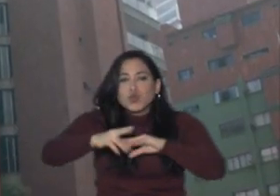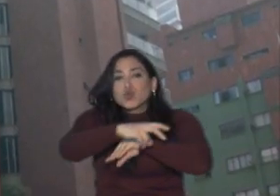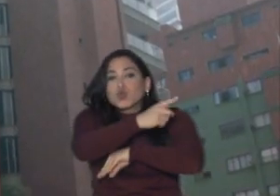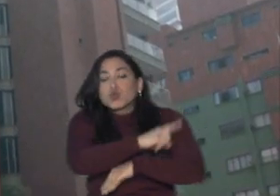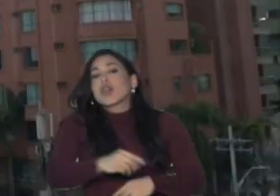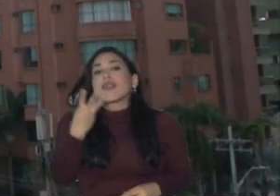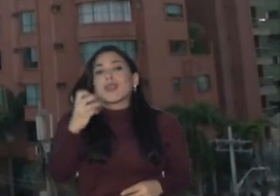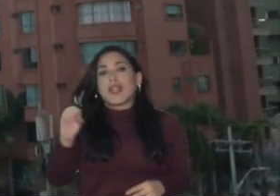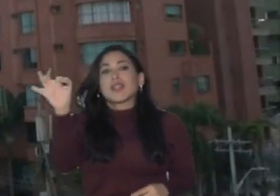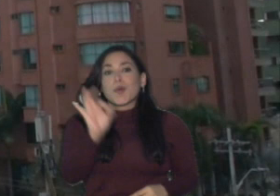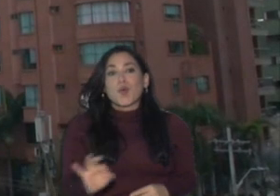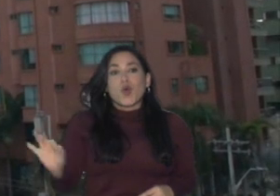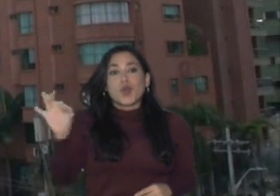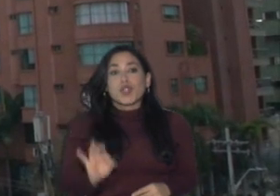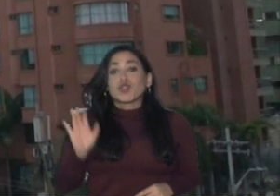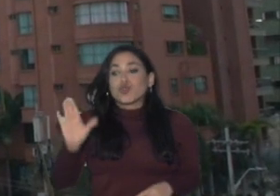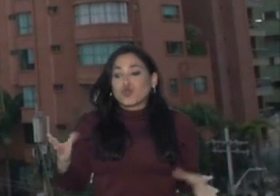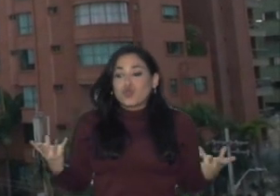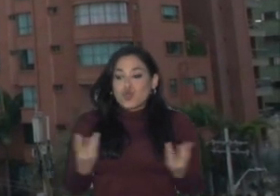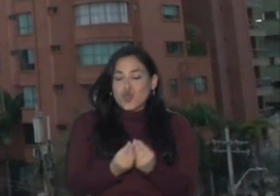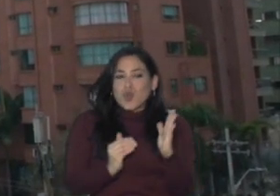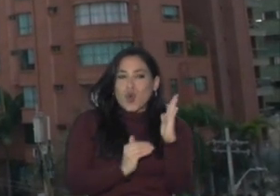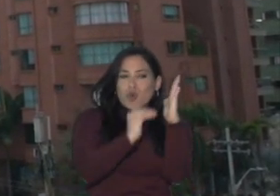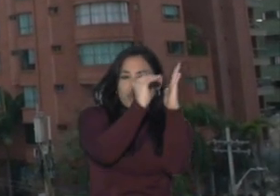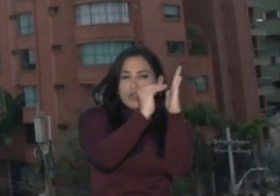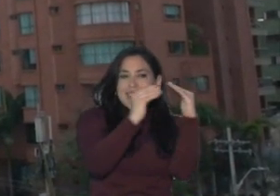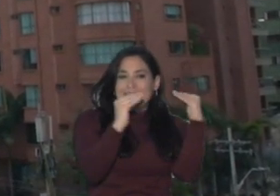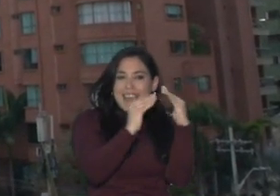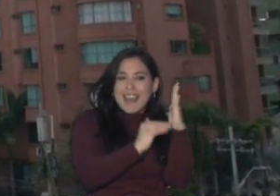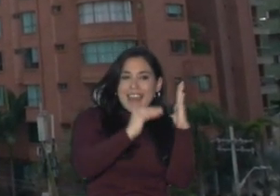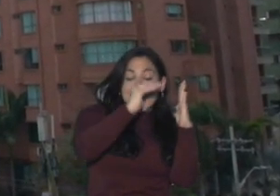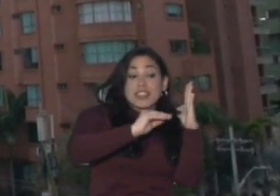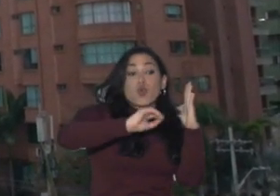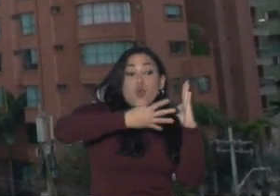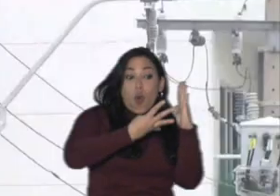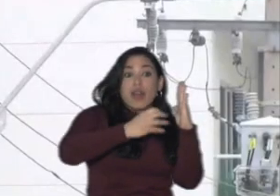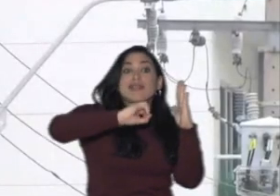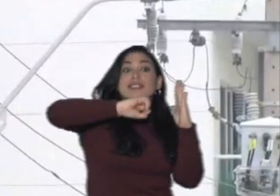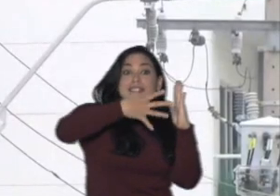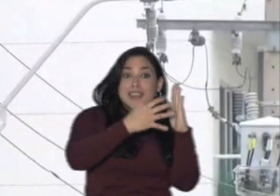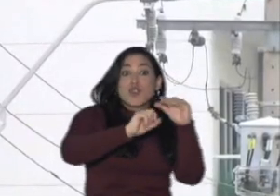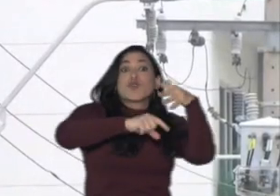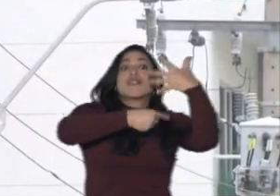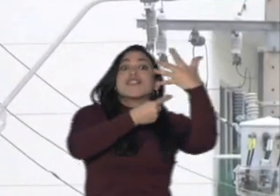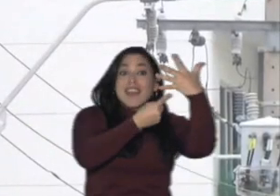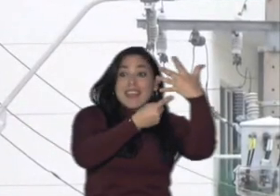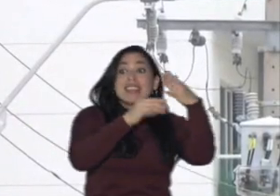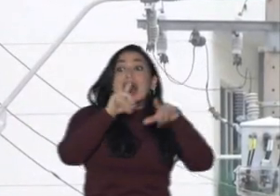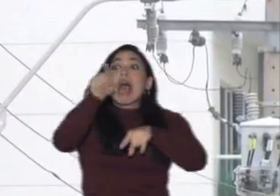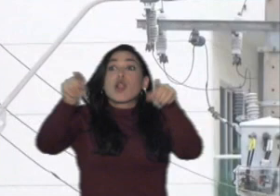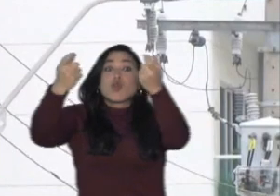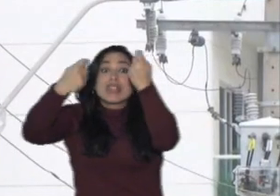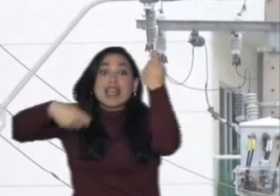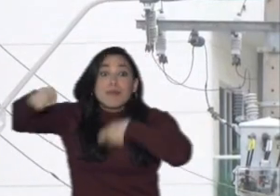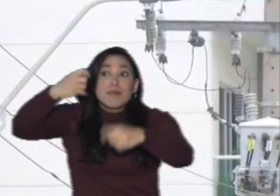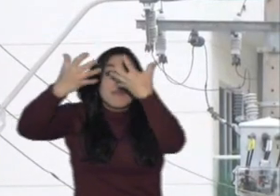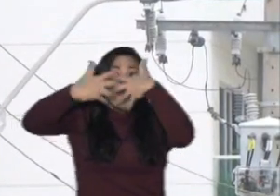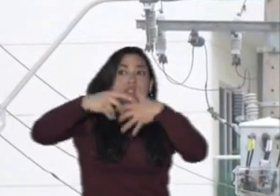el 30% corresponde a estratos arriba de el 4, 5, 6 e incluso comerciales e